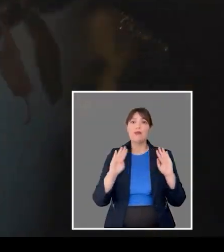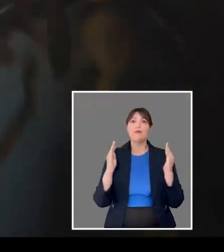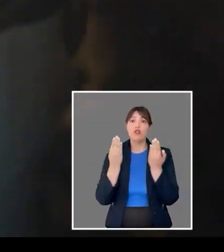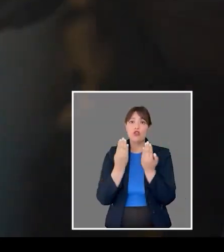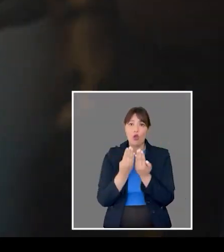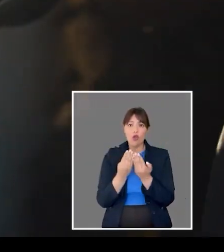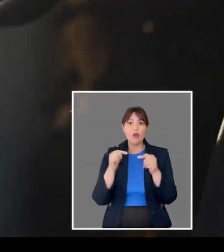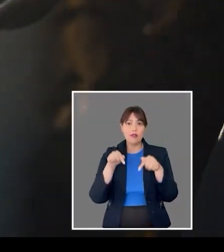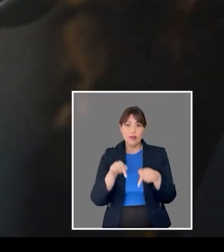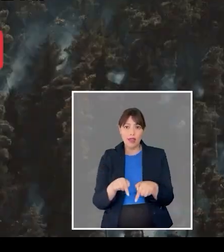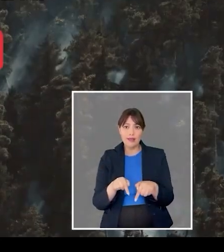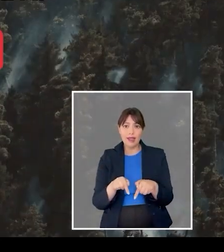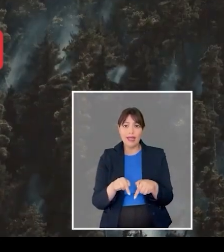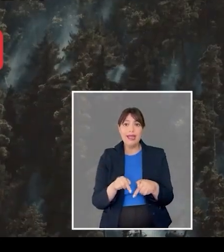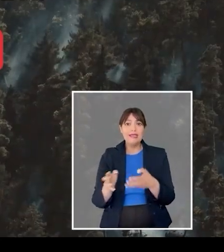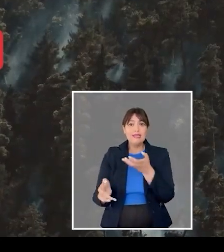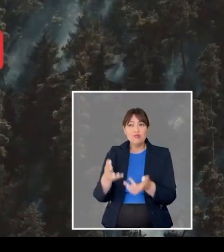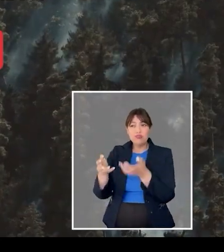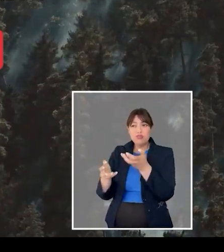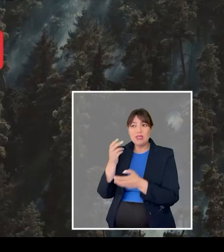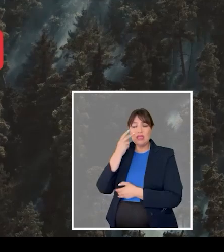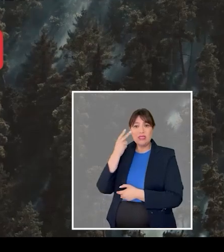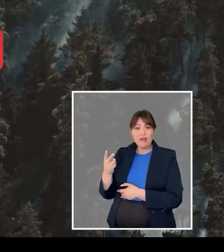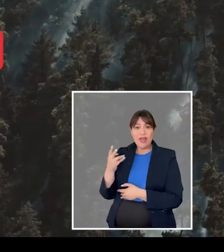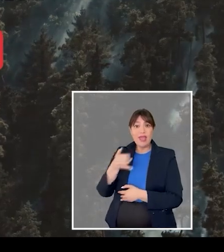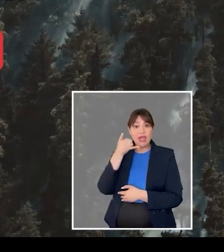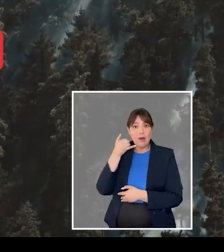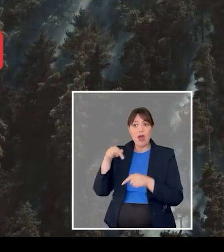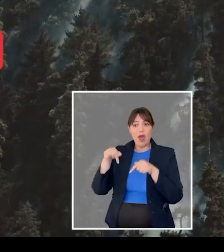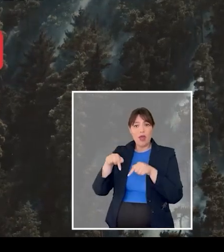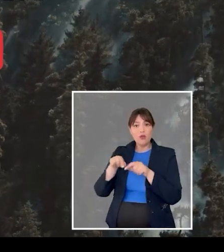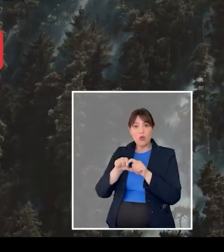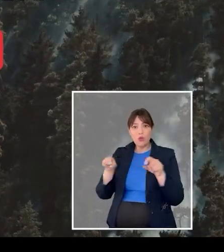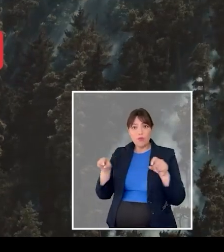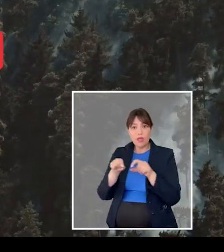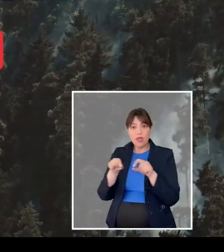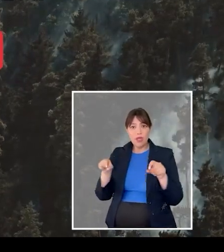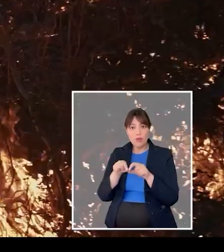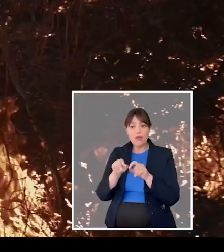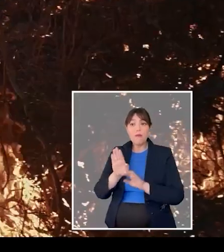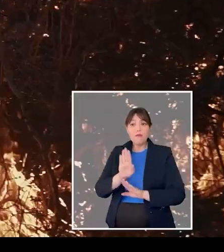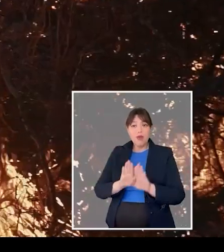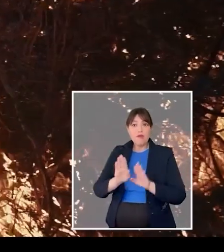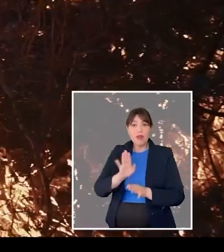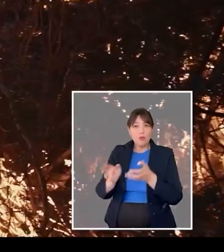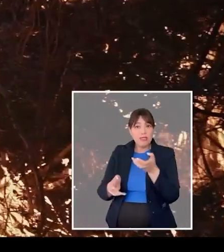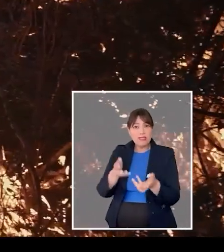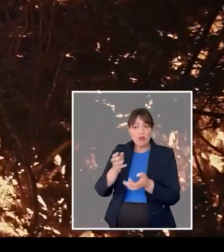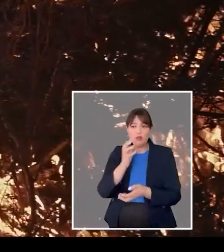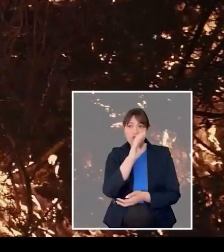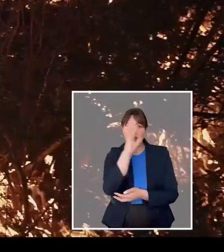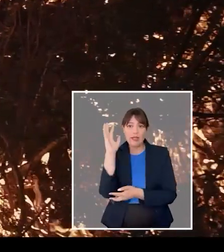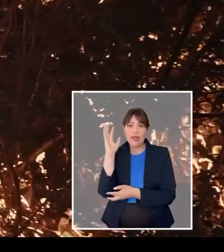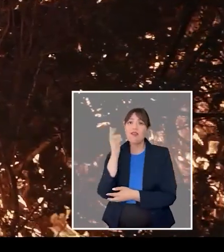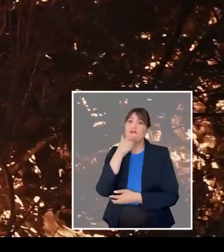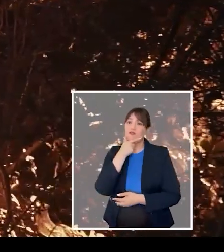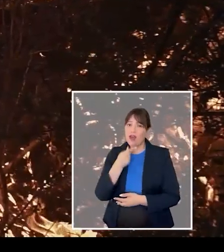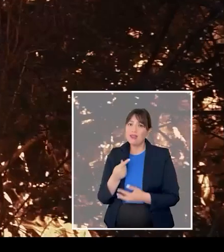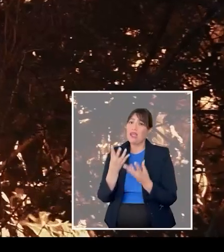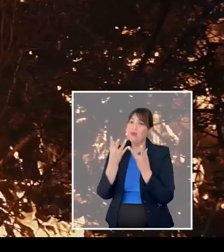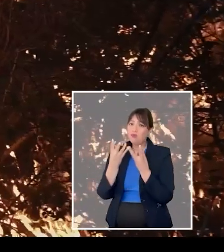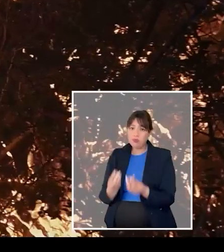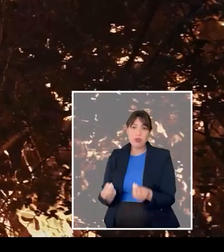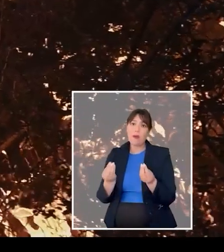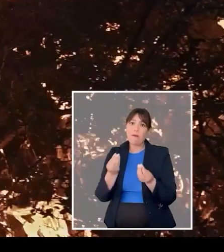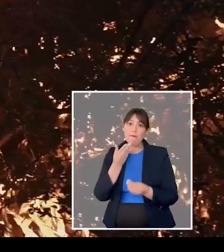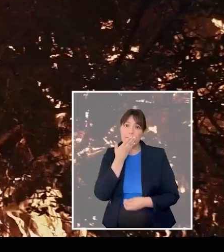casa y el entorno de esta. Y si ves un incendio, llama de inmediato a los siguientes números. Porque prevenir un incendio forestal es más